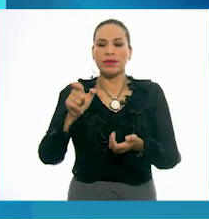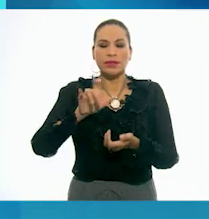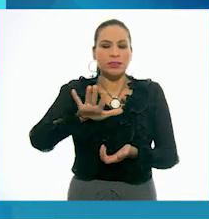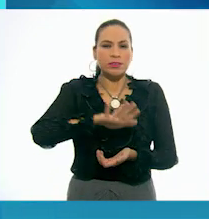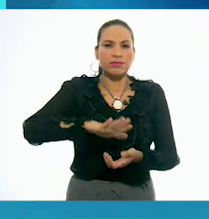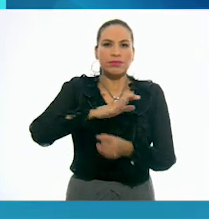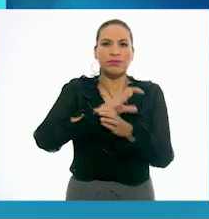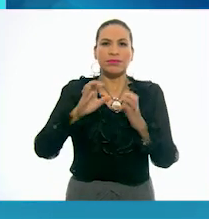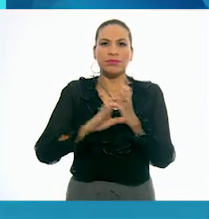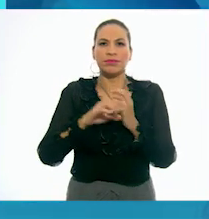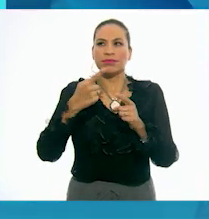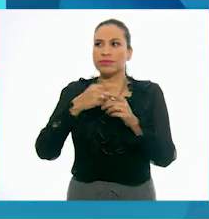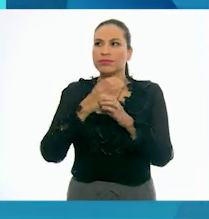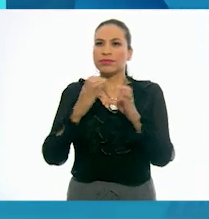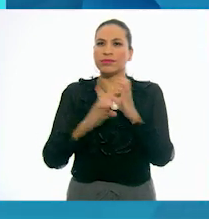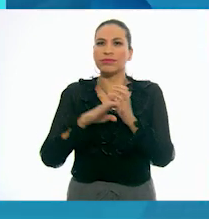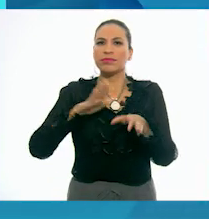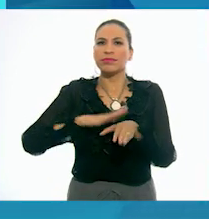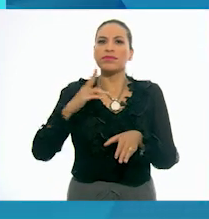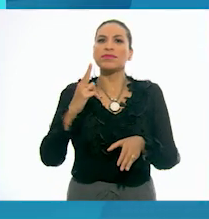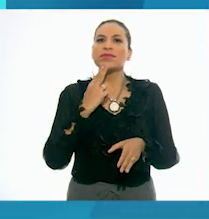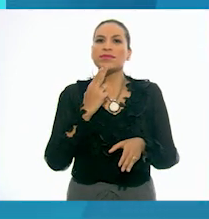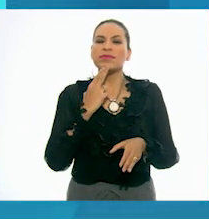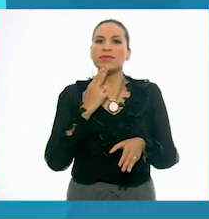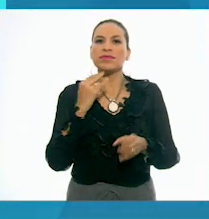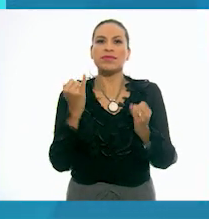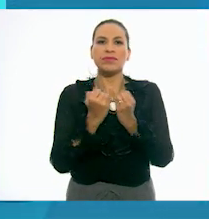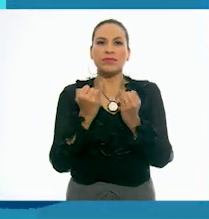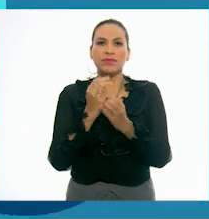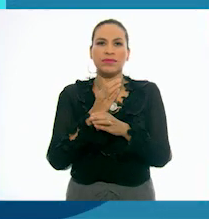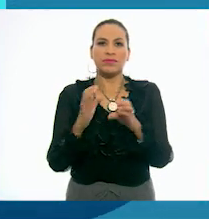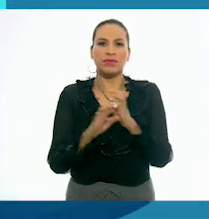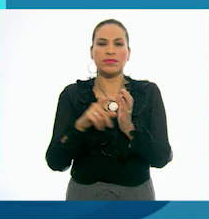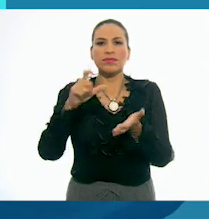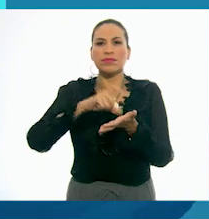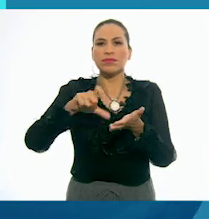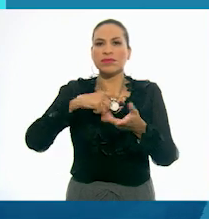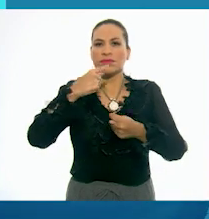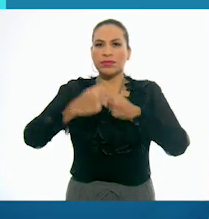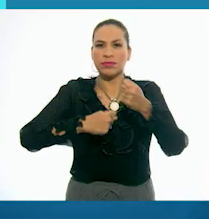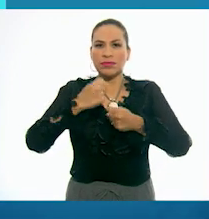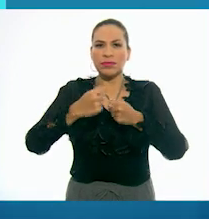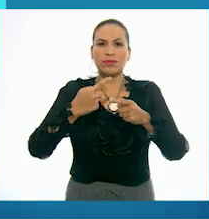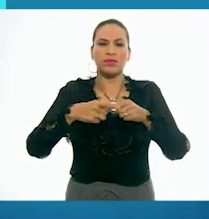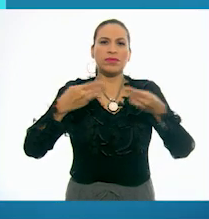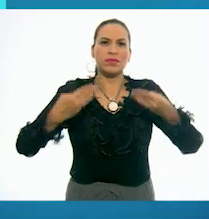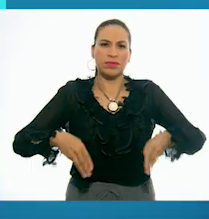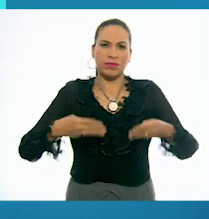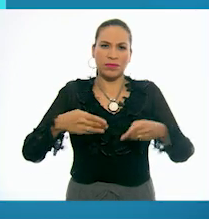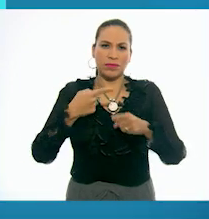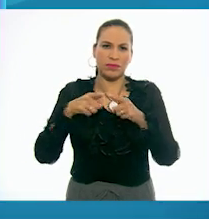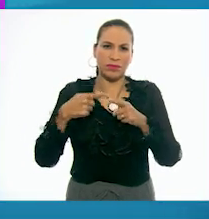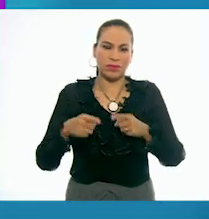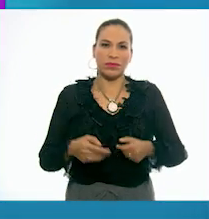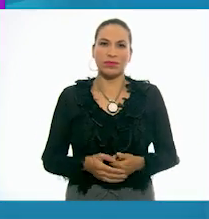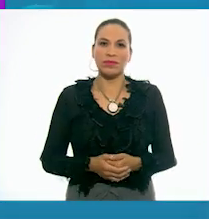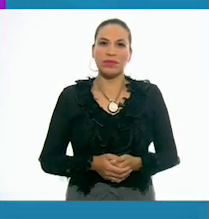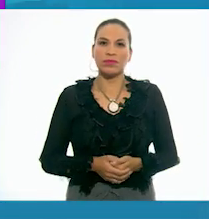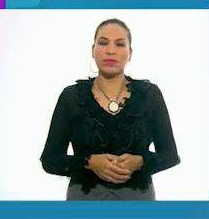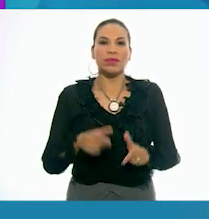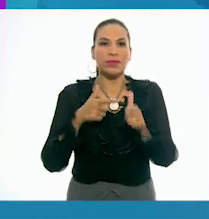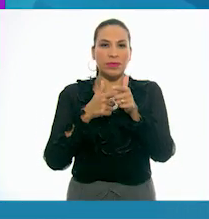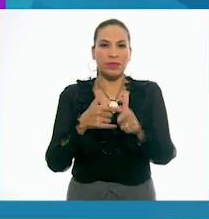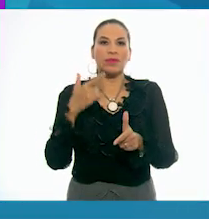Desinfecta las superficies de los objetos que más utilizas. También las cosas que compres en la tienda o en el supermercado.